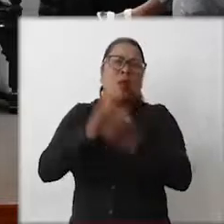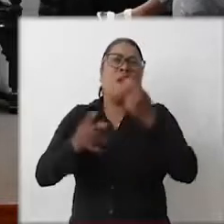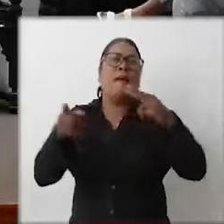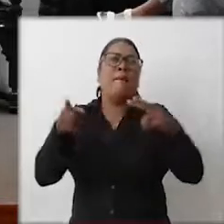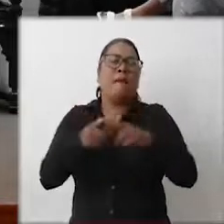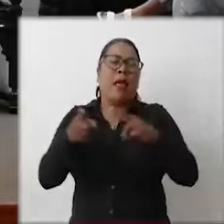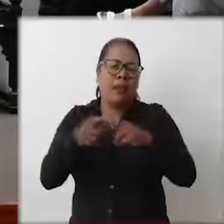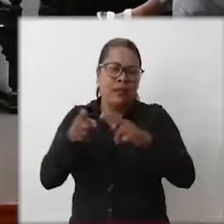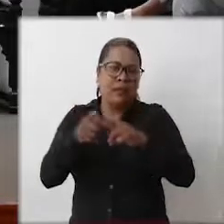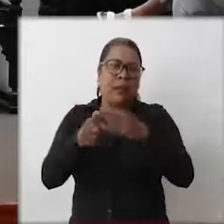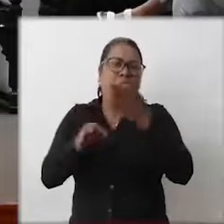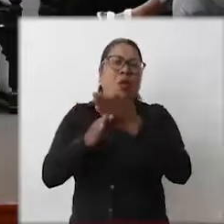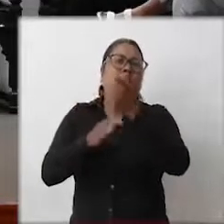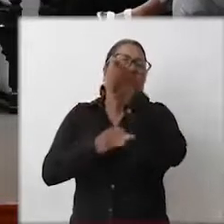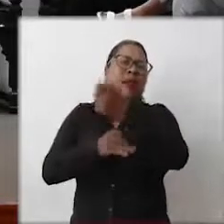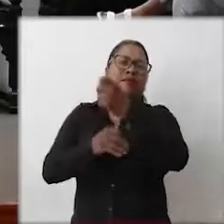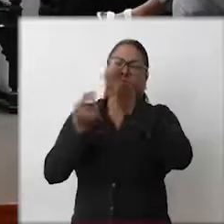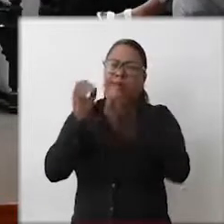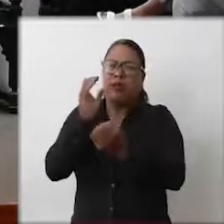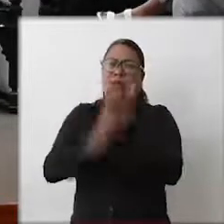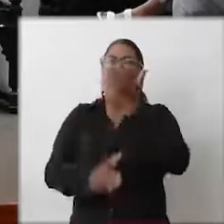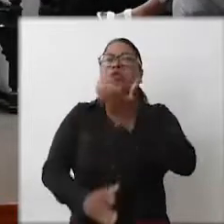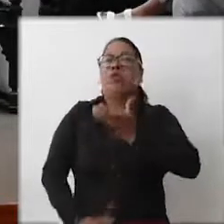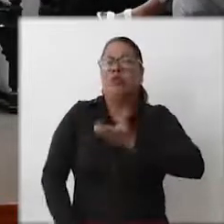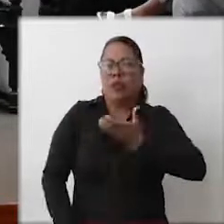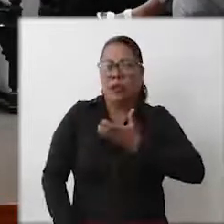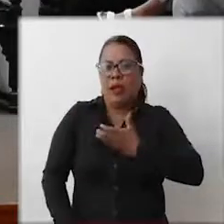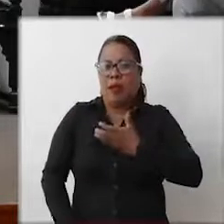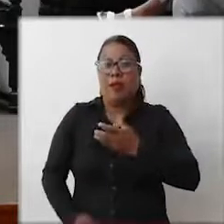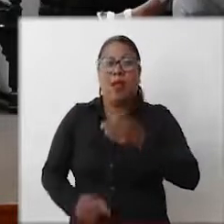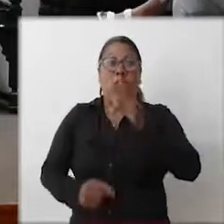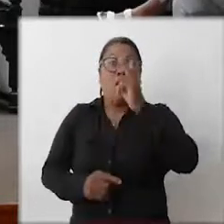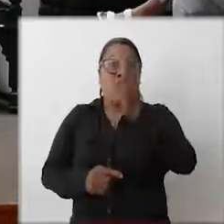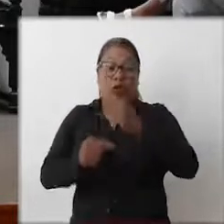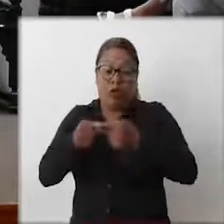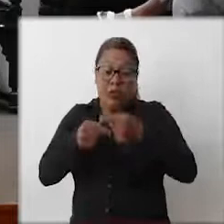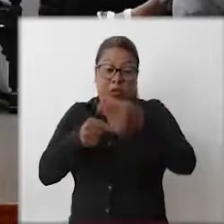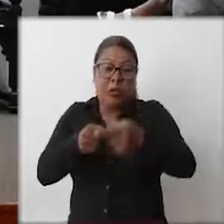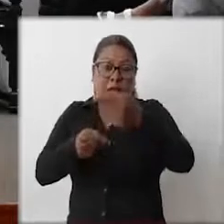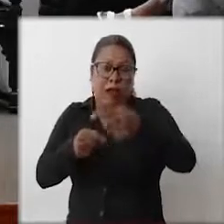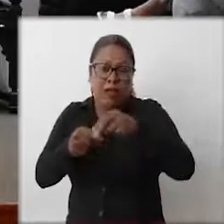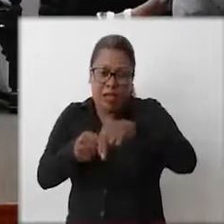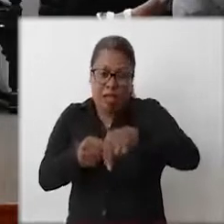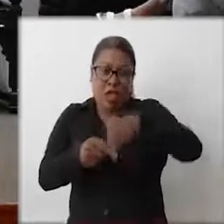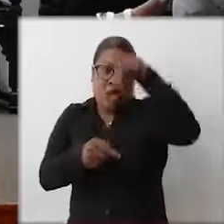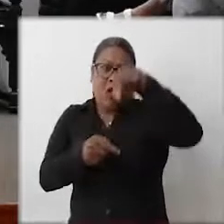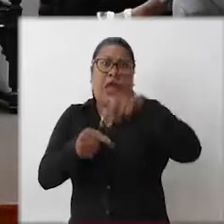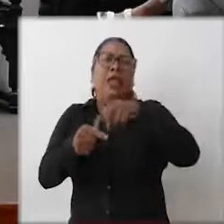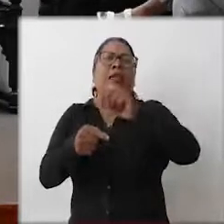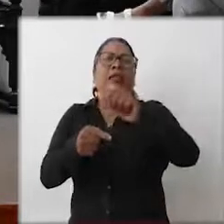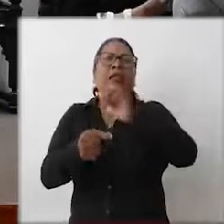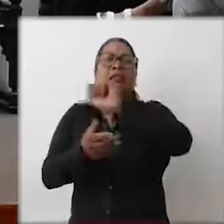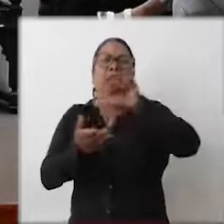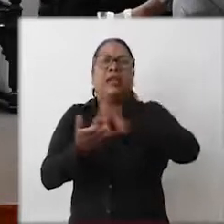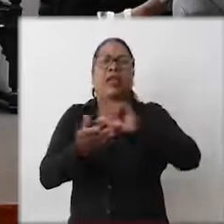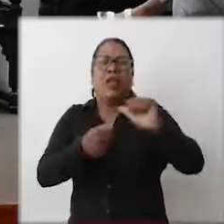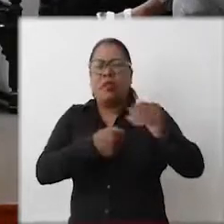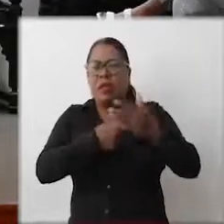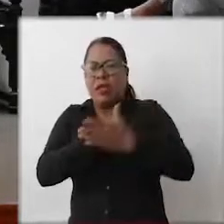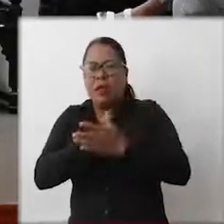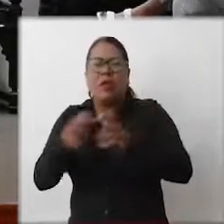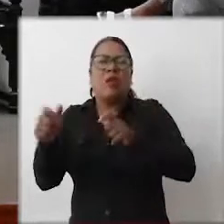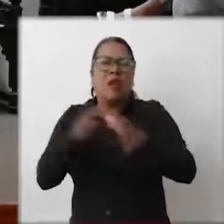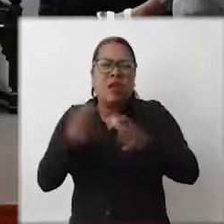1550 comenta: en Oaxaca procedió por tener el Marqués del Valle hecha allí una casa sobre un cu,